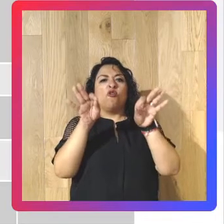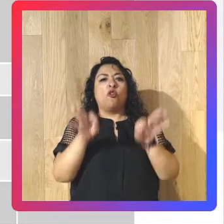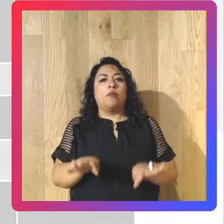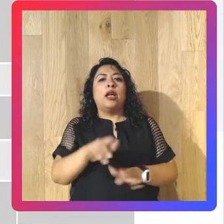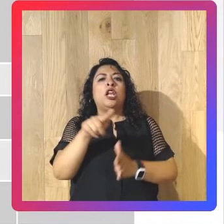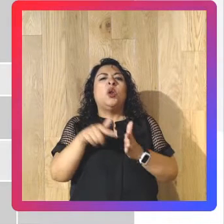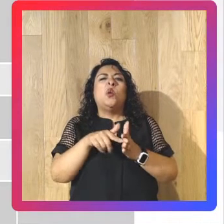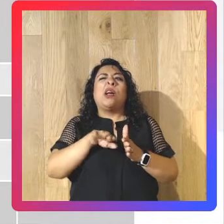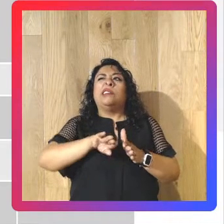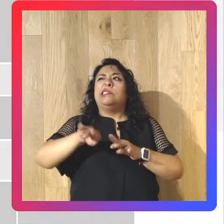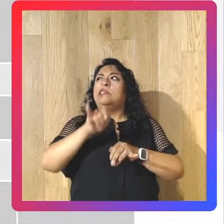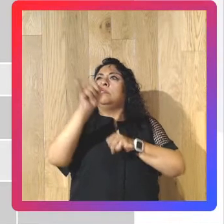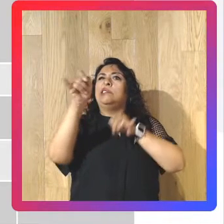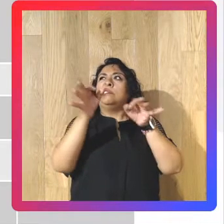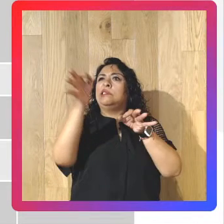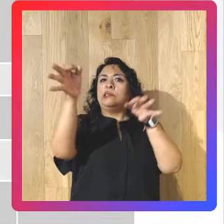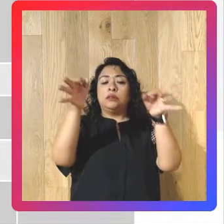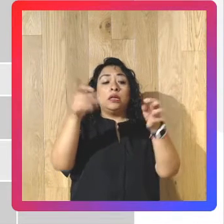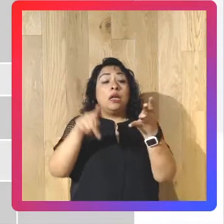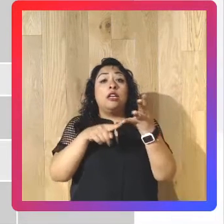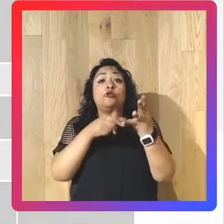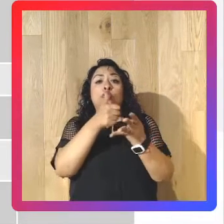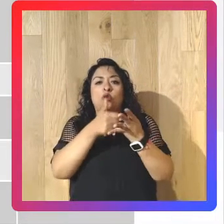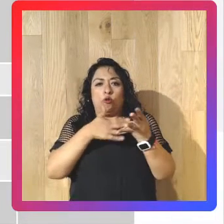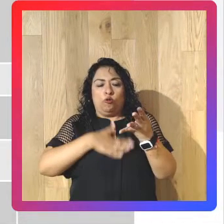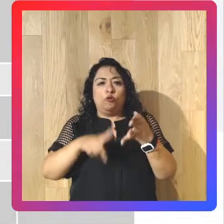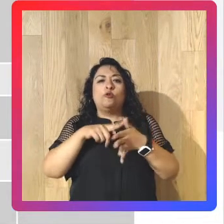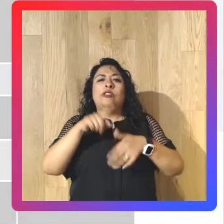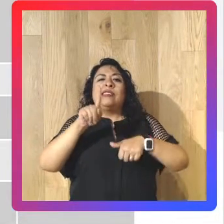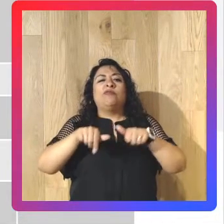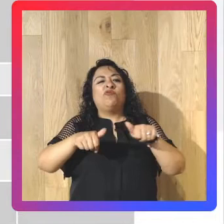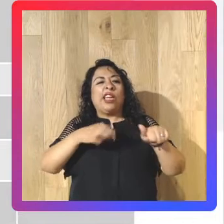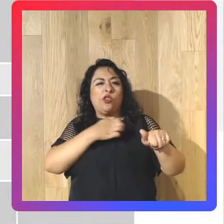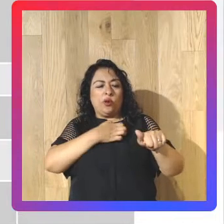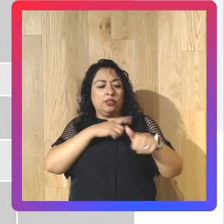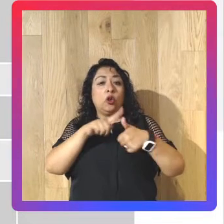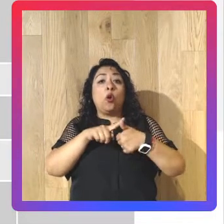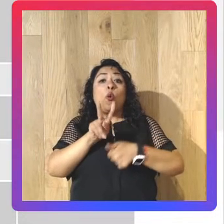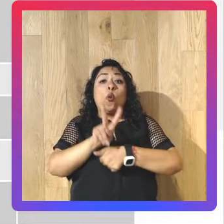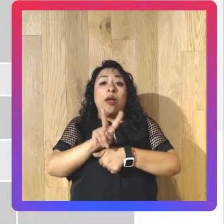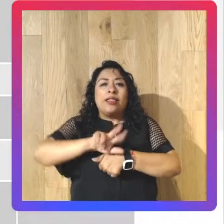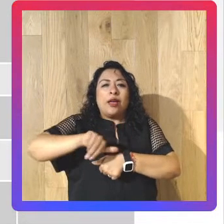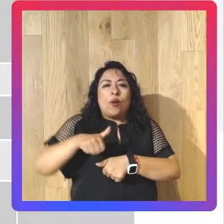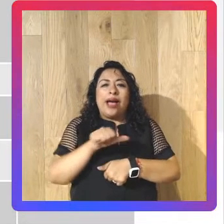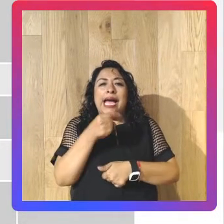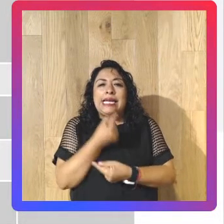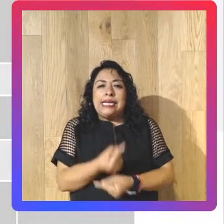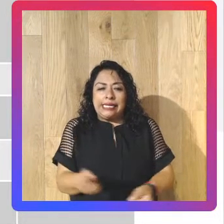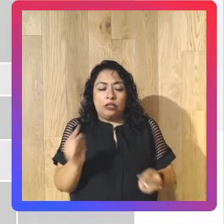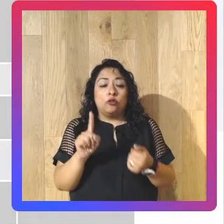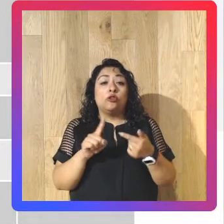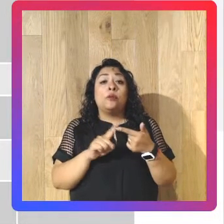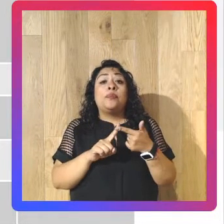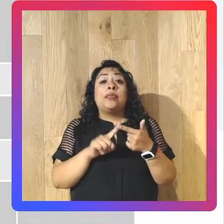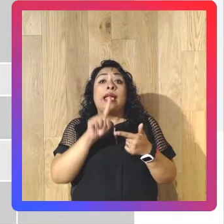en zonas marginadas, ciudad digna, combate al rezago educativo, guarderías y estancias infantiles,